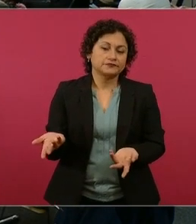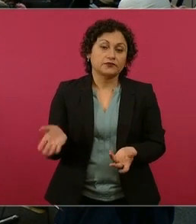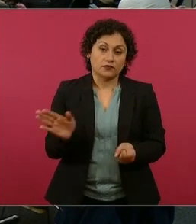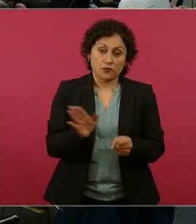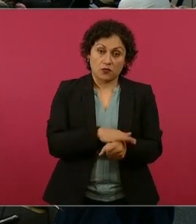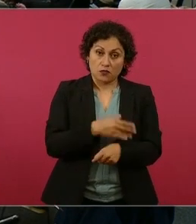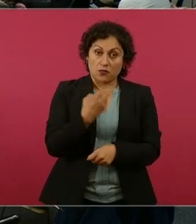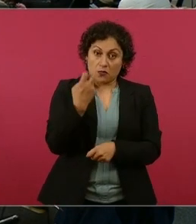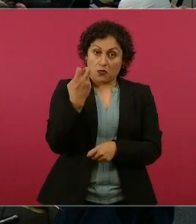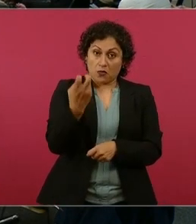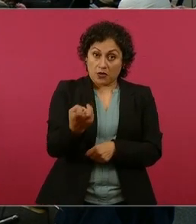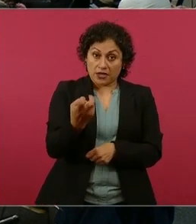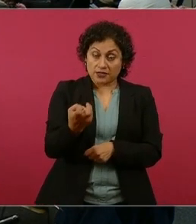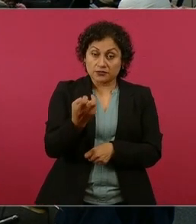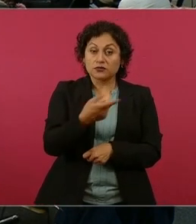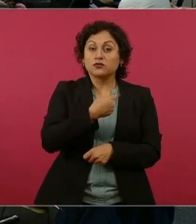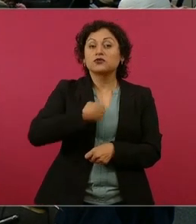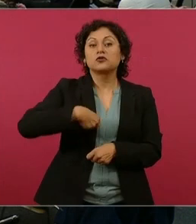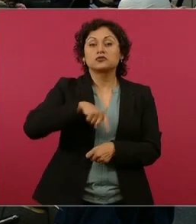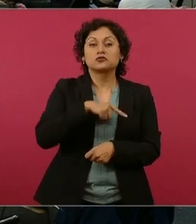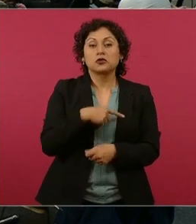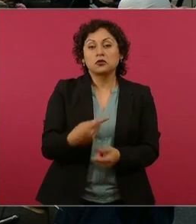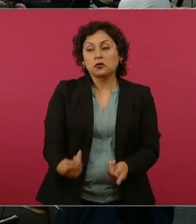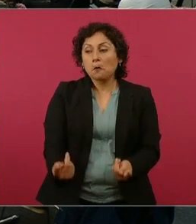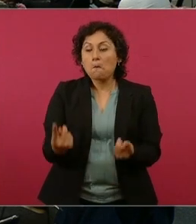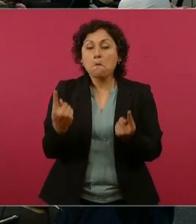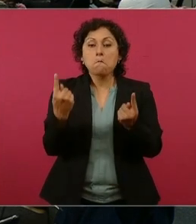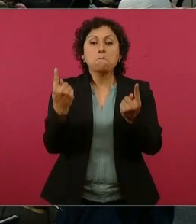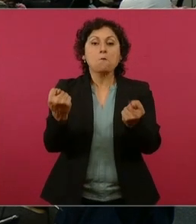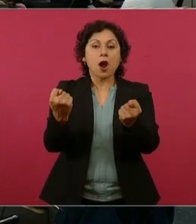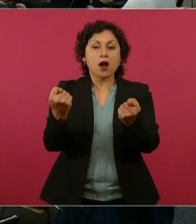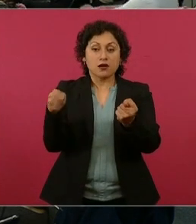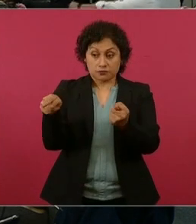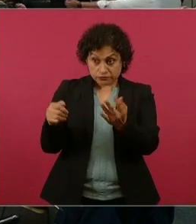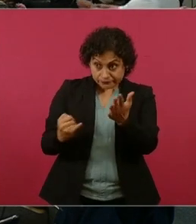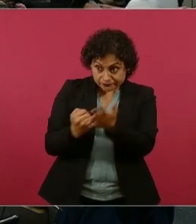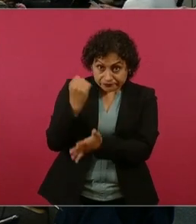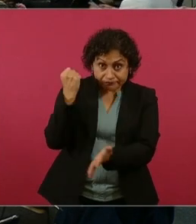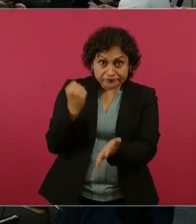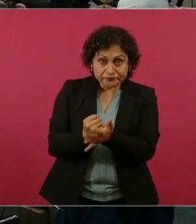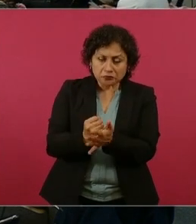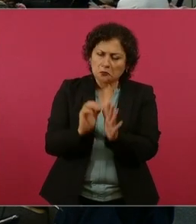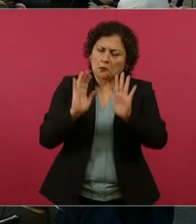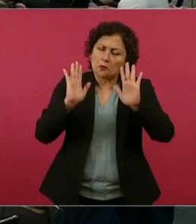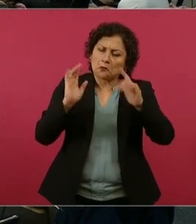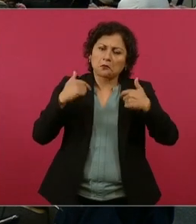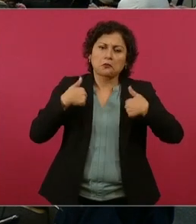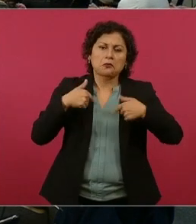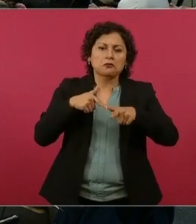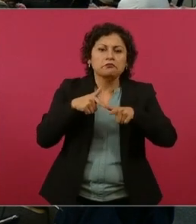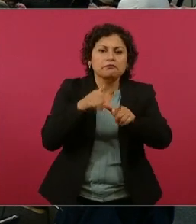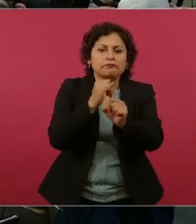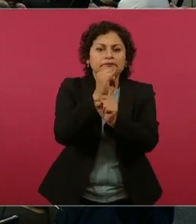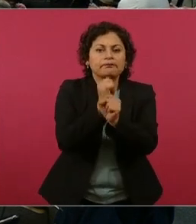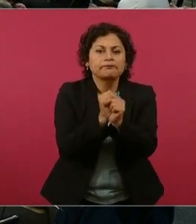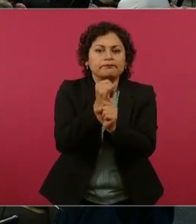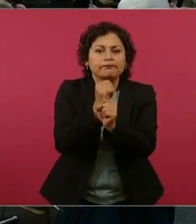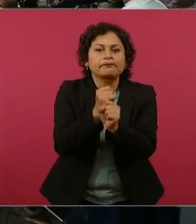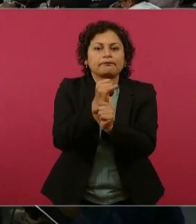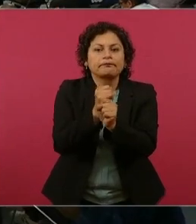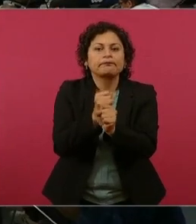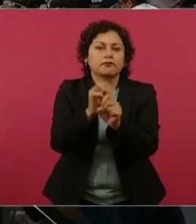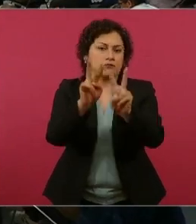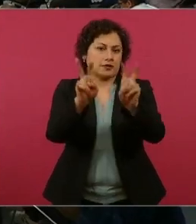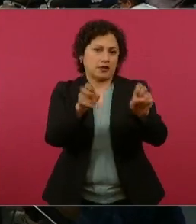vamos a seguir adelante en el caso de Ayotzinapa. Muy bien. La compañera.